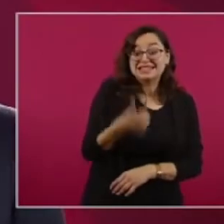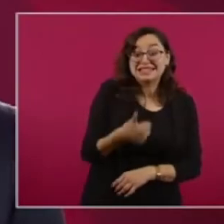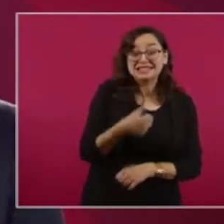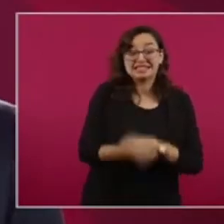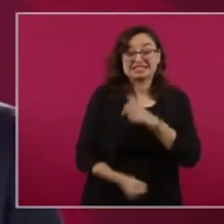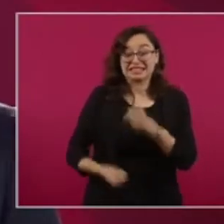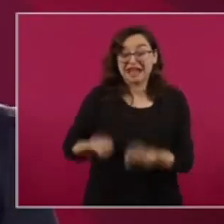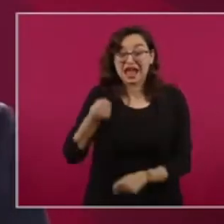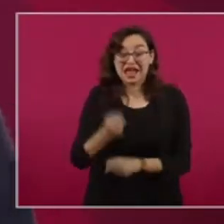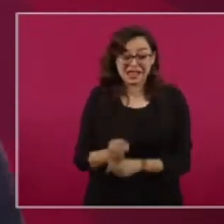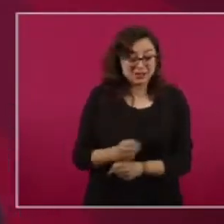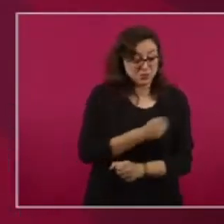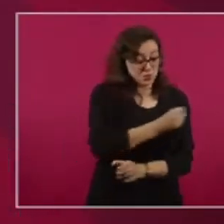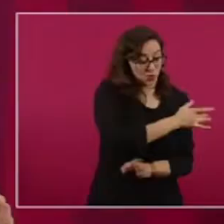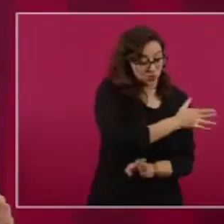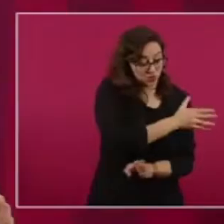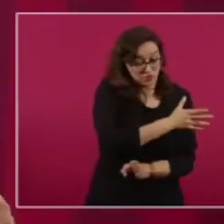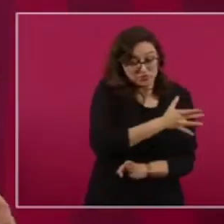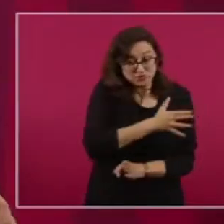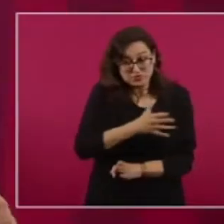Es una